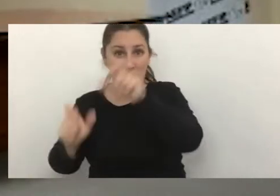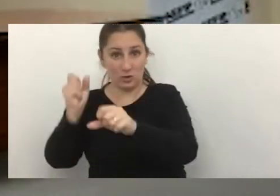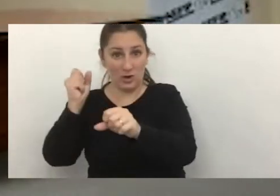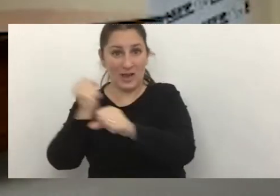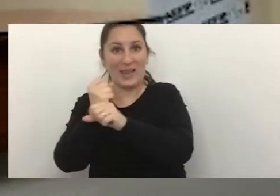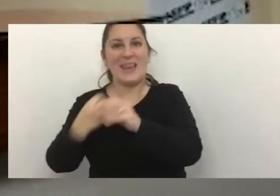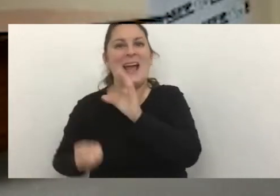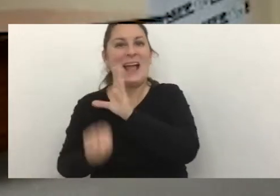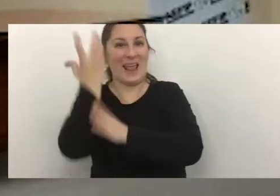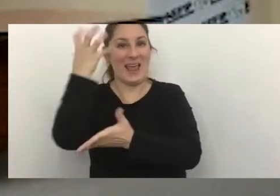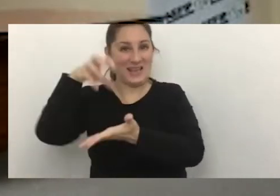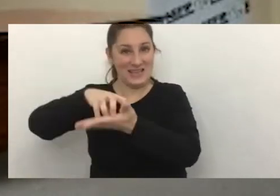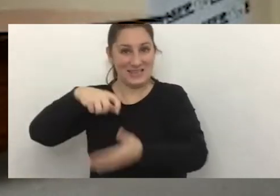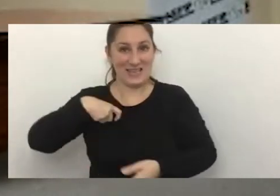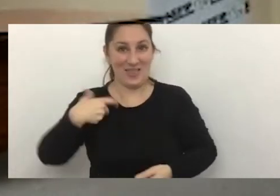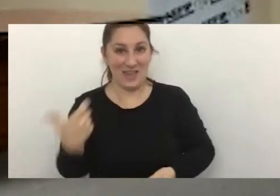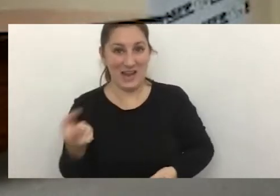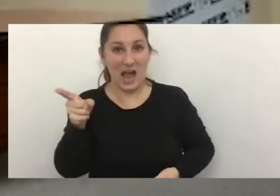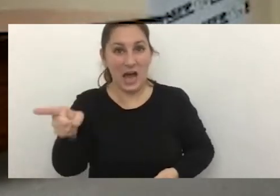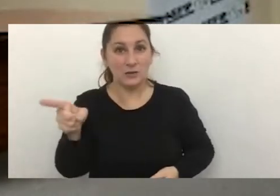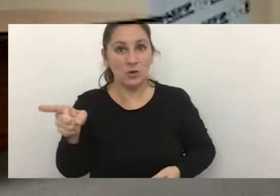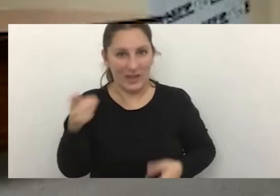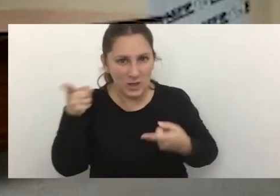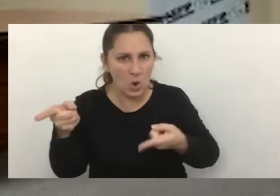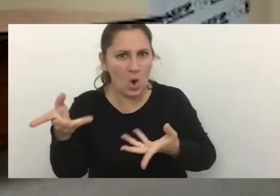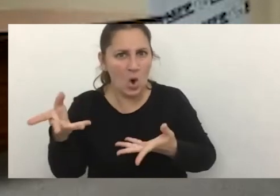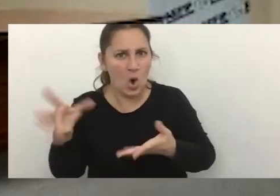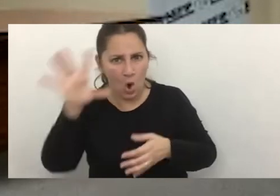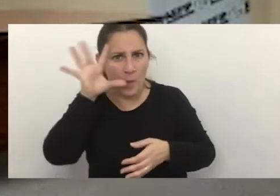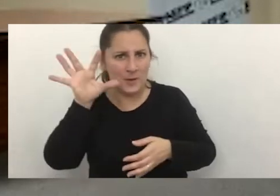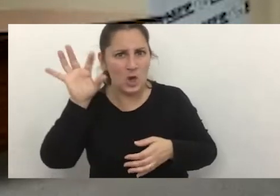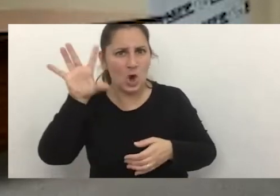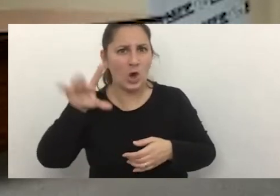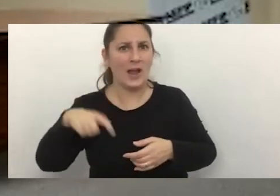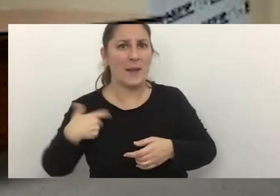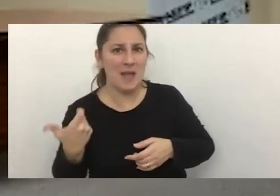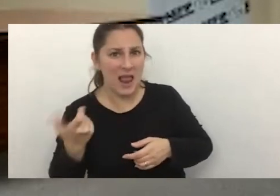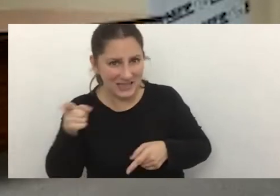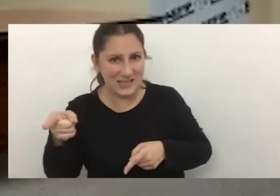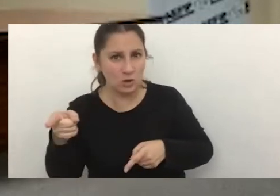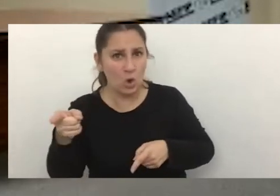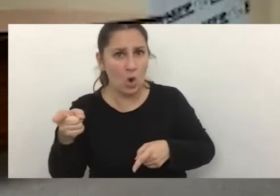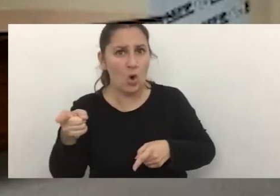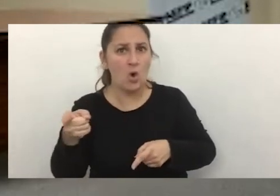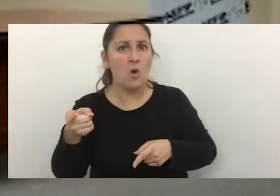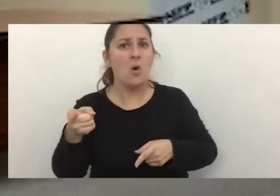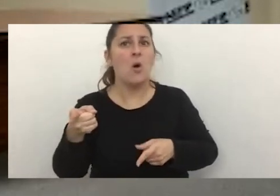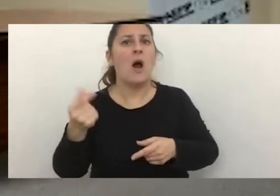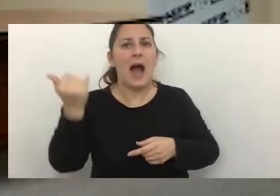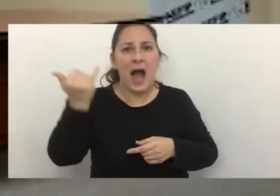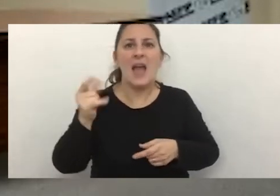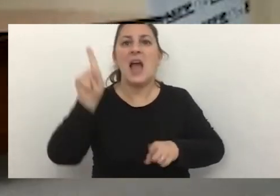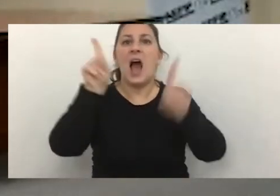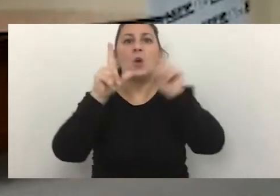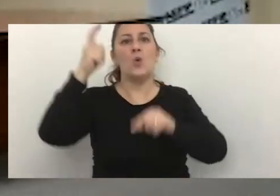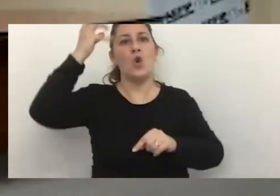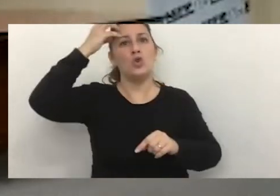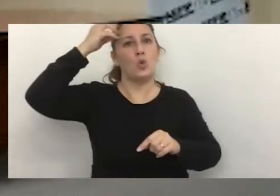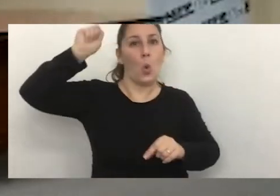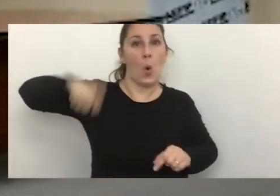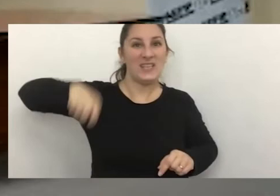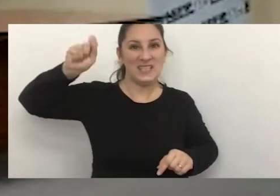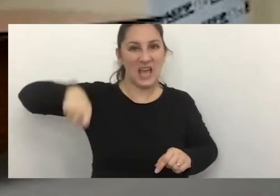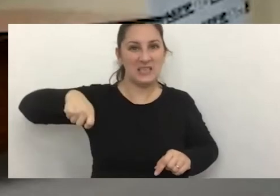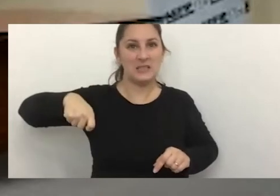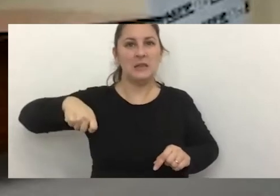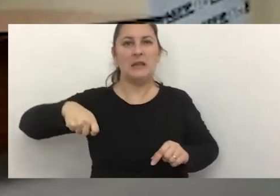sindicato, ¿eso es opinión gremial? Y van a aparecer algunos jueces vaciando